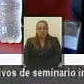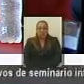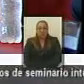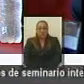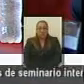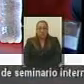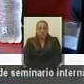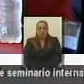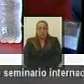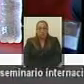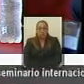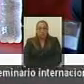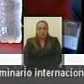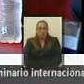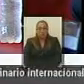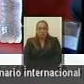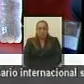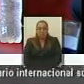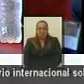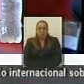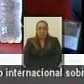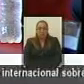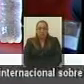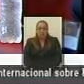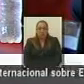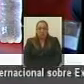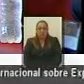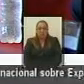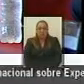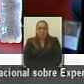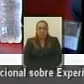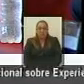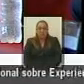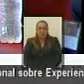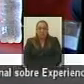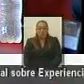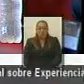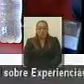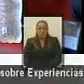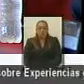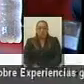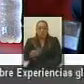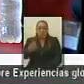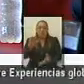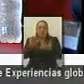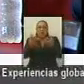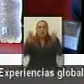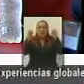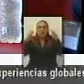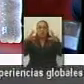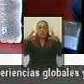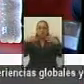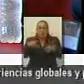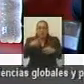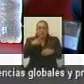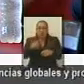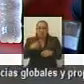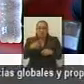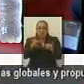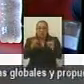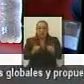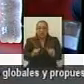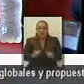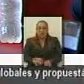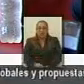porque la única obra que había conseguido San Pablo, que era la electrificación, estaba